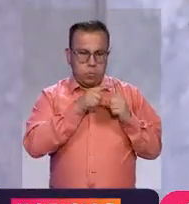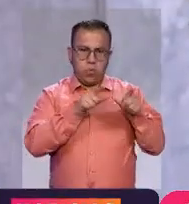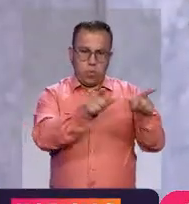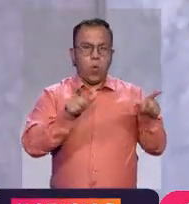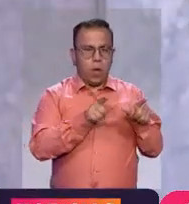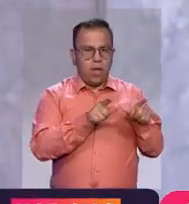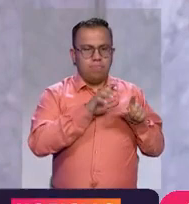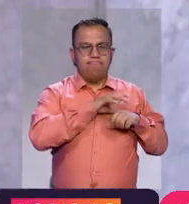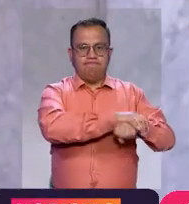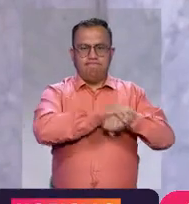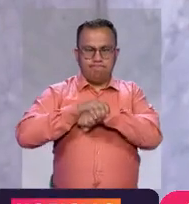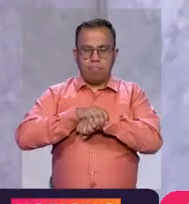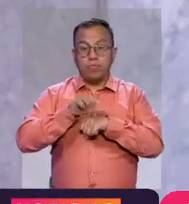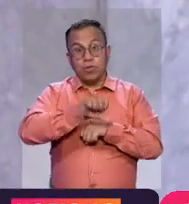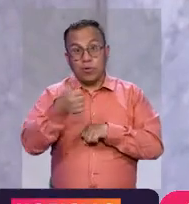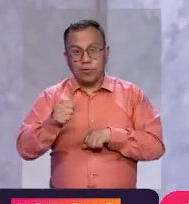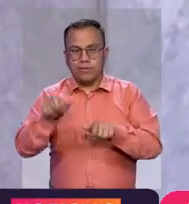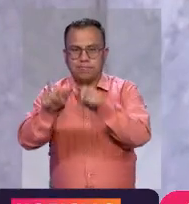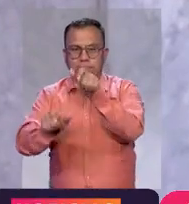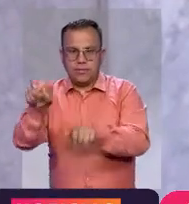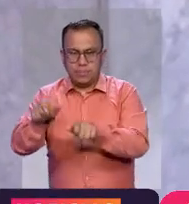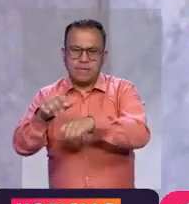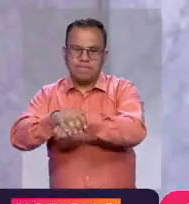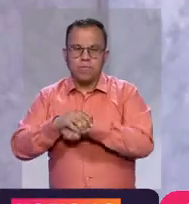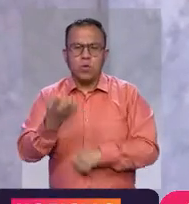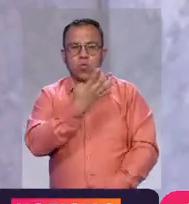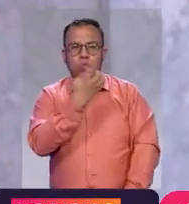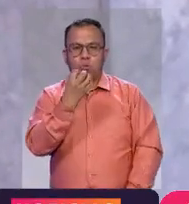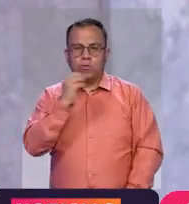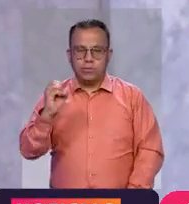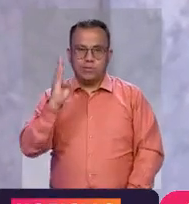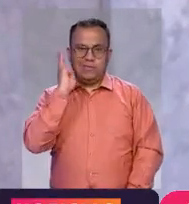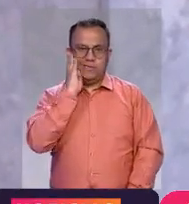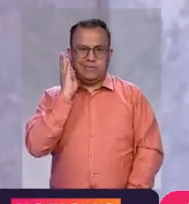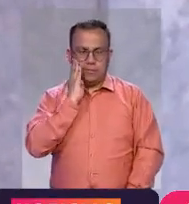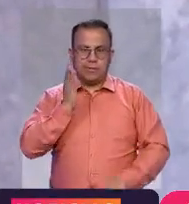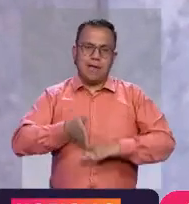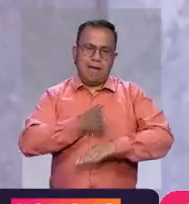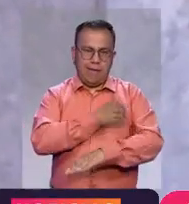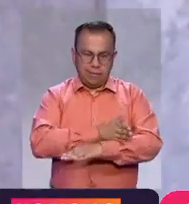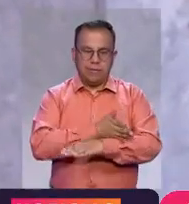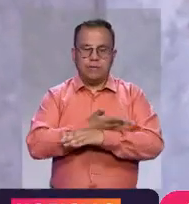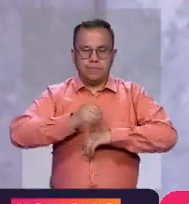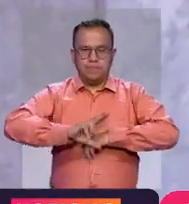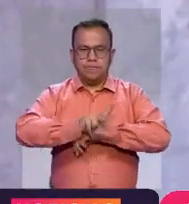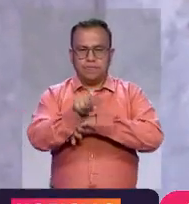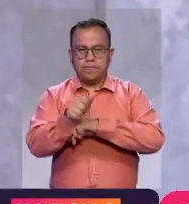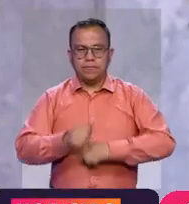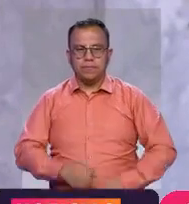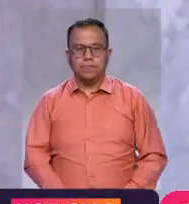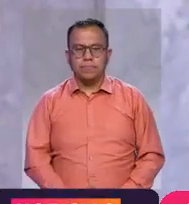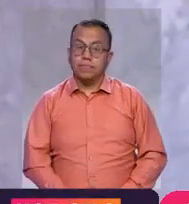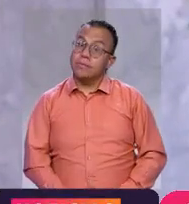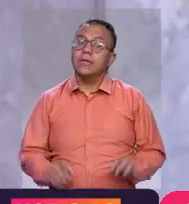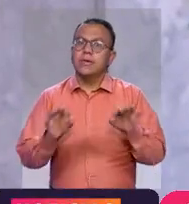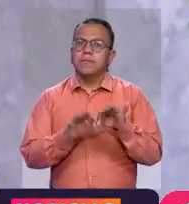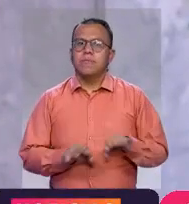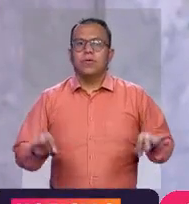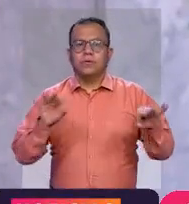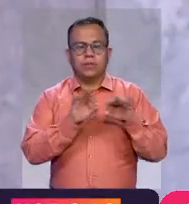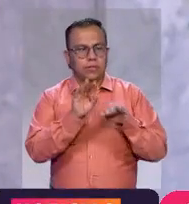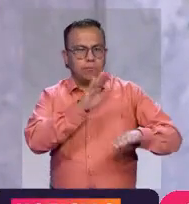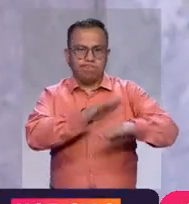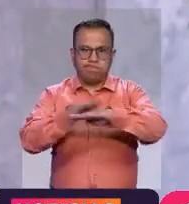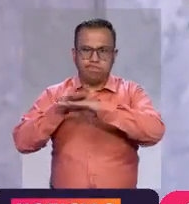la recuperación de casi 400 celulares, los cuales habían sido previamente hurtados. Importante mencionar que